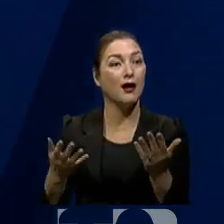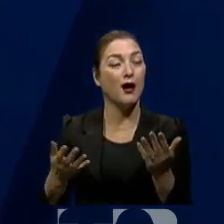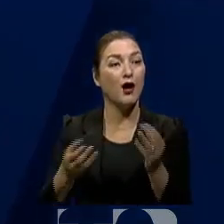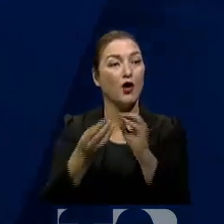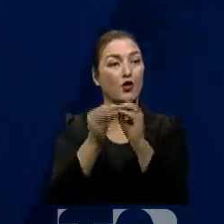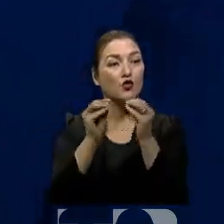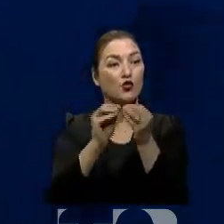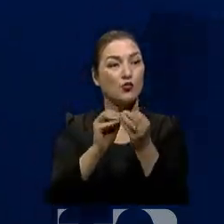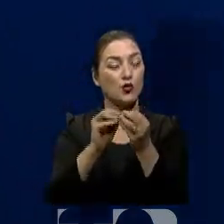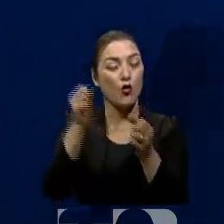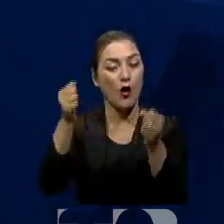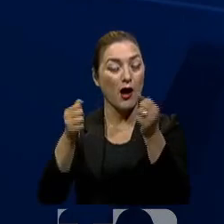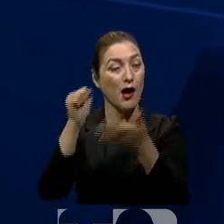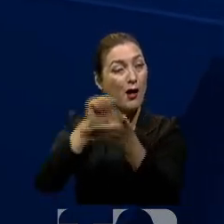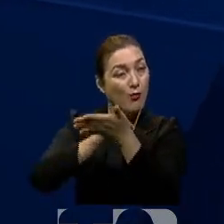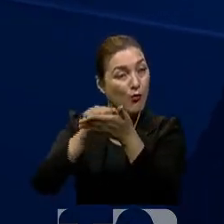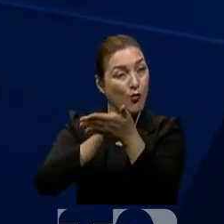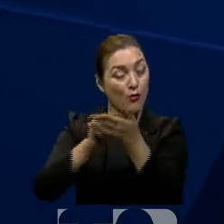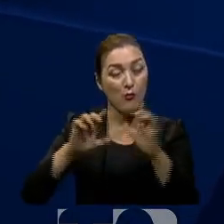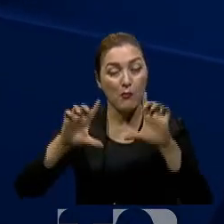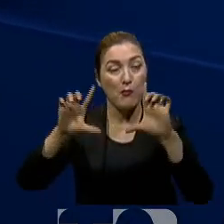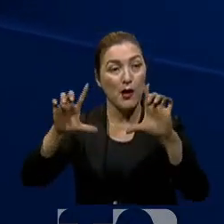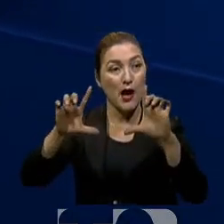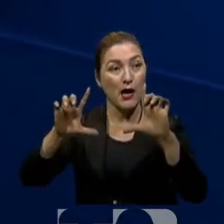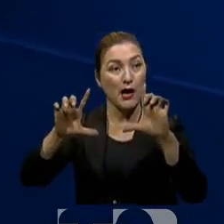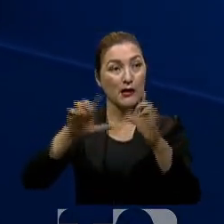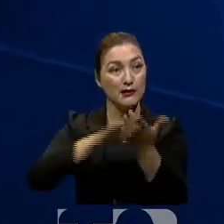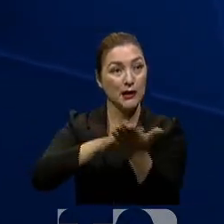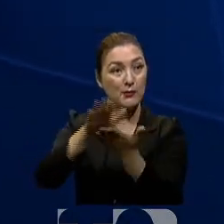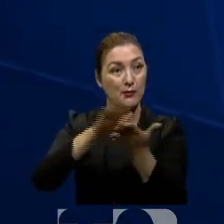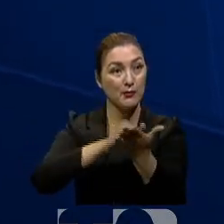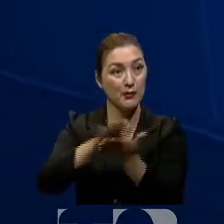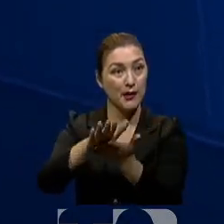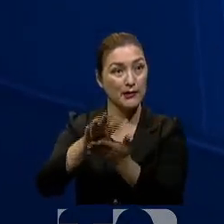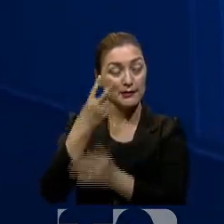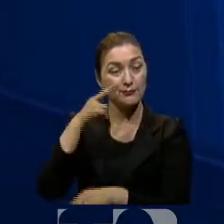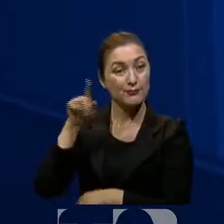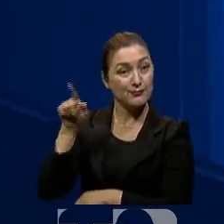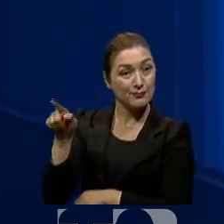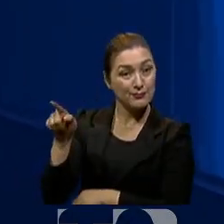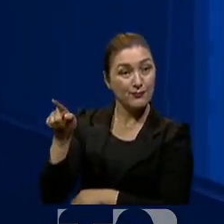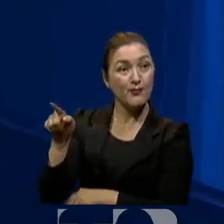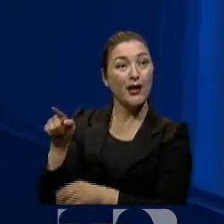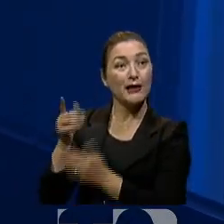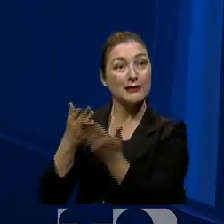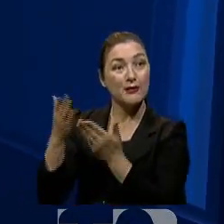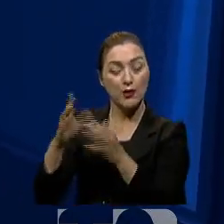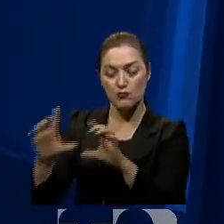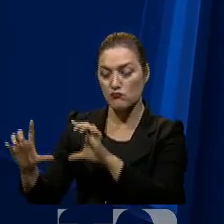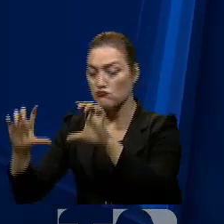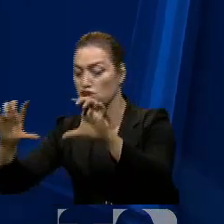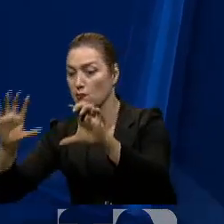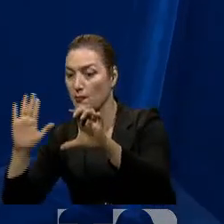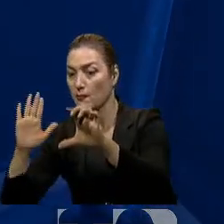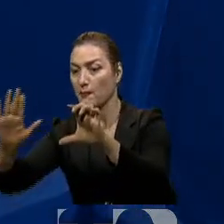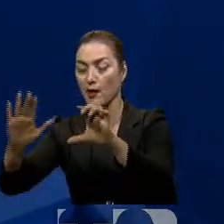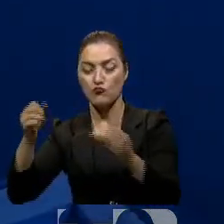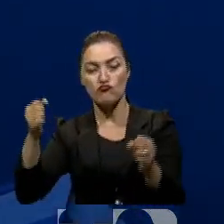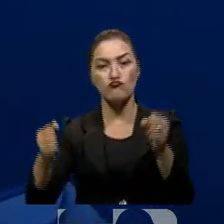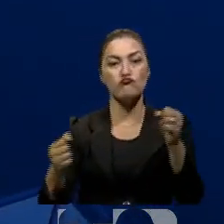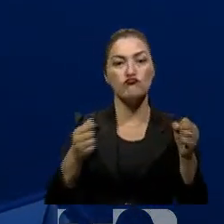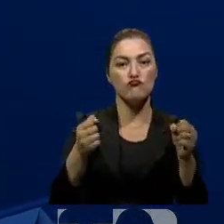la numeración del auto y varias placas impresas dentro de la gaveta, las cuales servían para movilizarse en el país sin